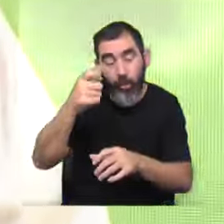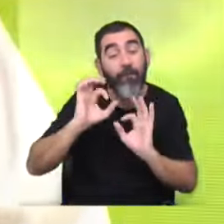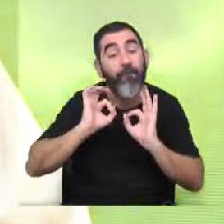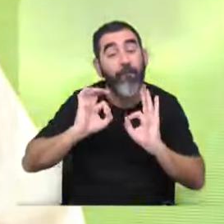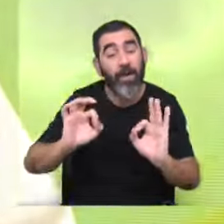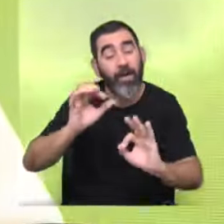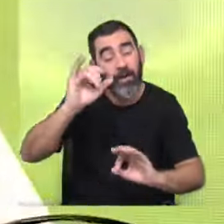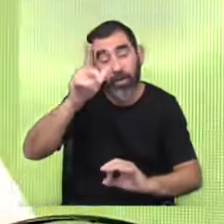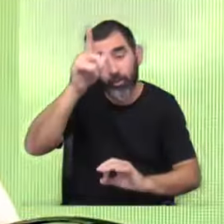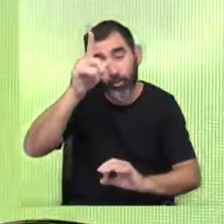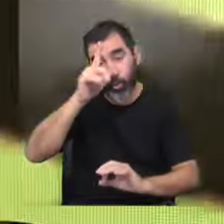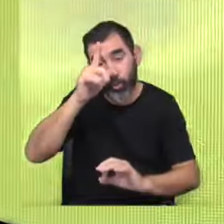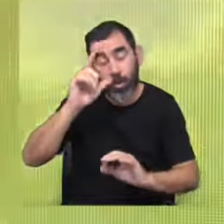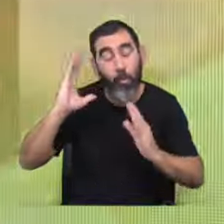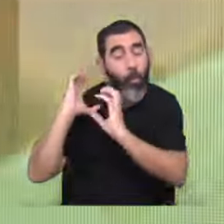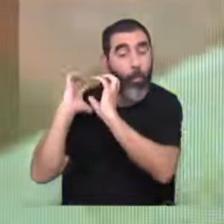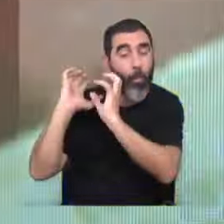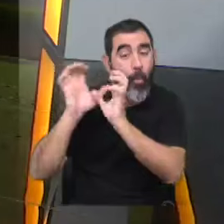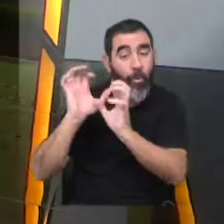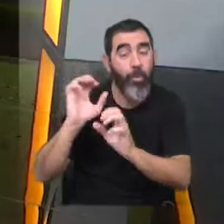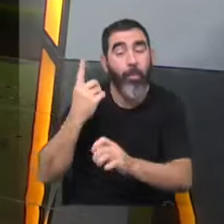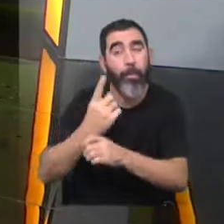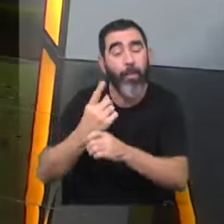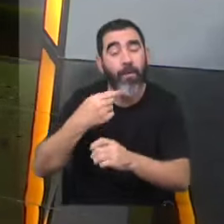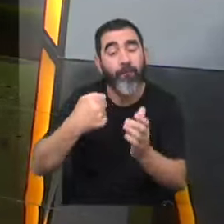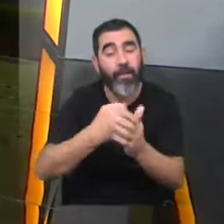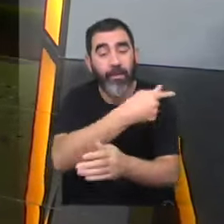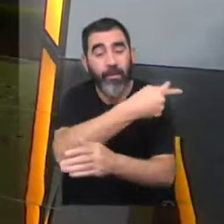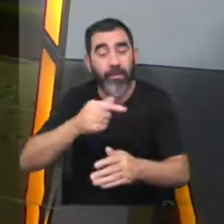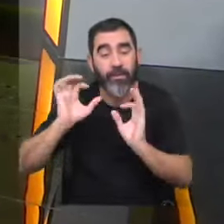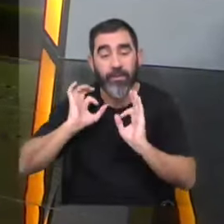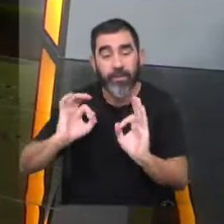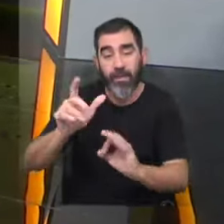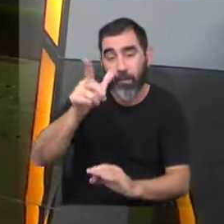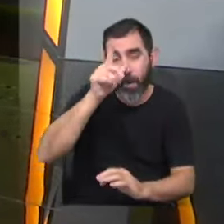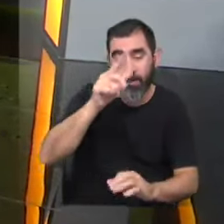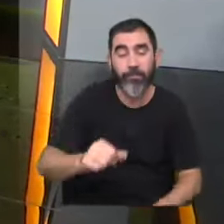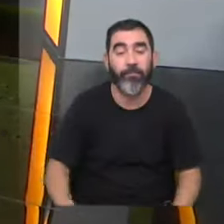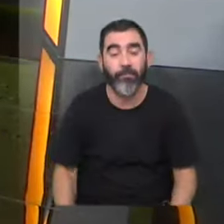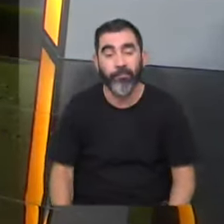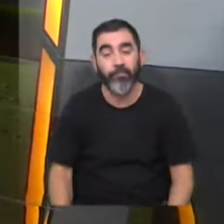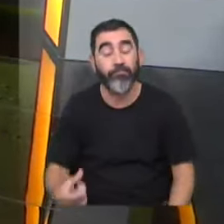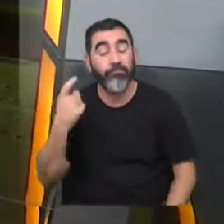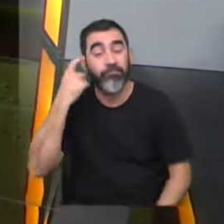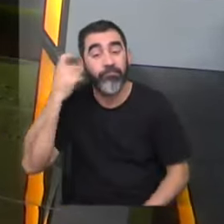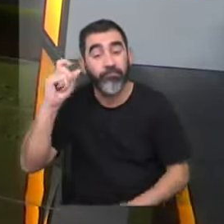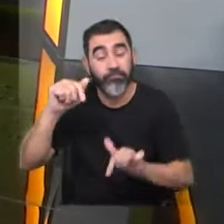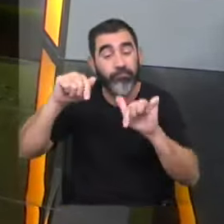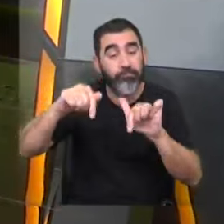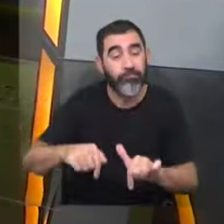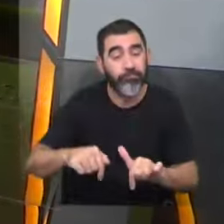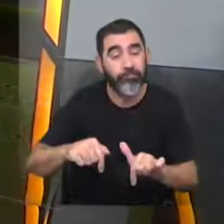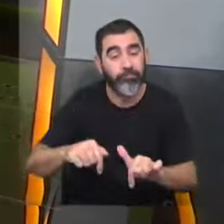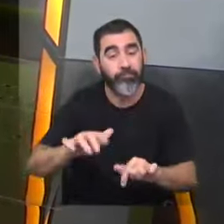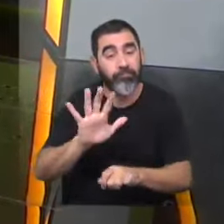vacaciones, es verdad, en el espacio modelo, el primer fin de semana de las vacaciones de julio. Y bueno, la idea es hoy hacer